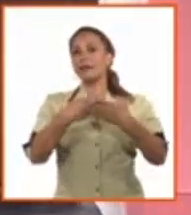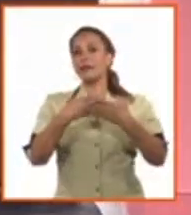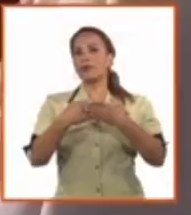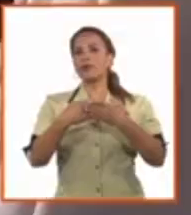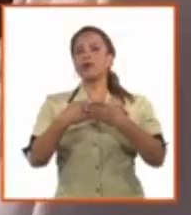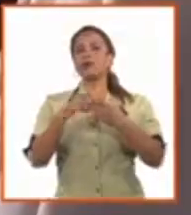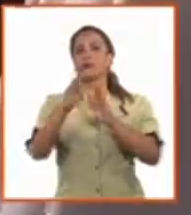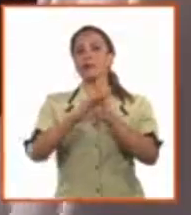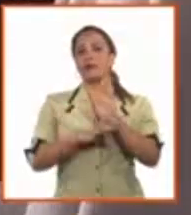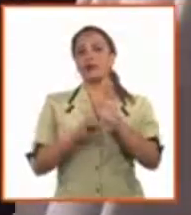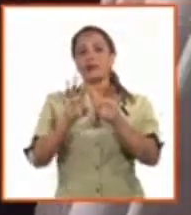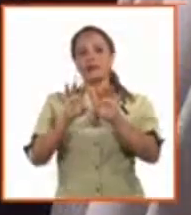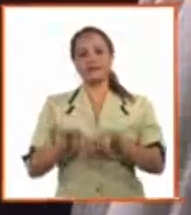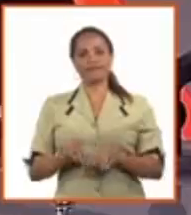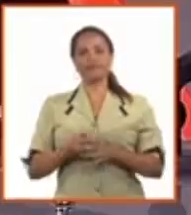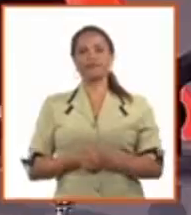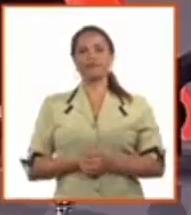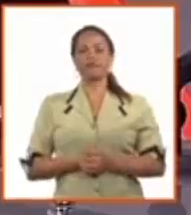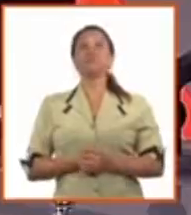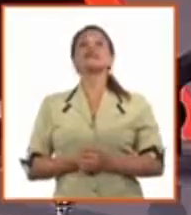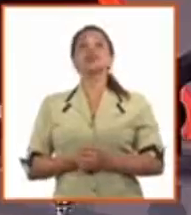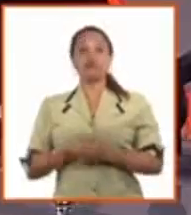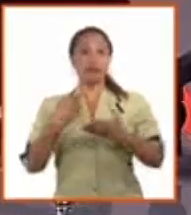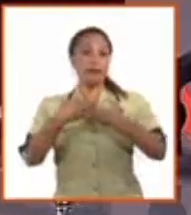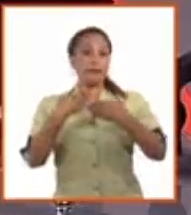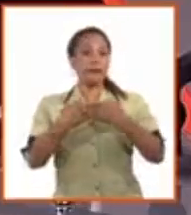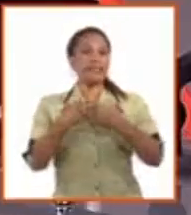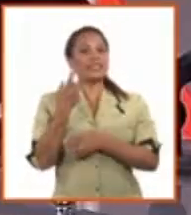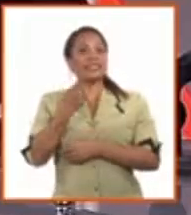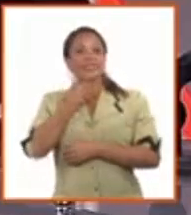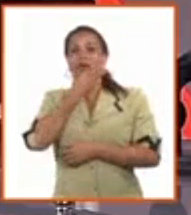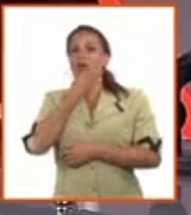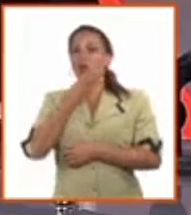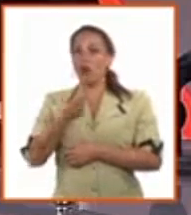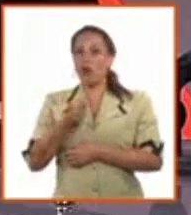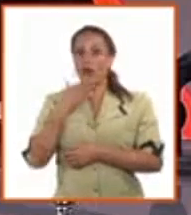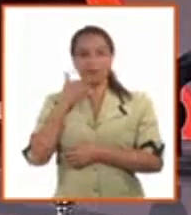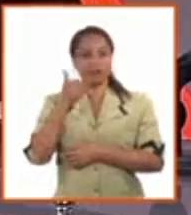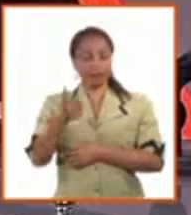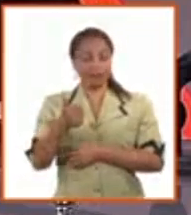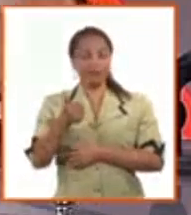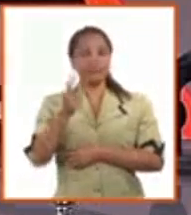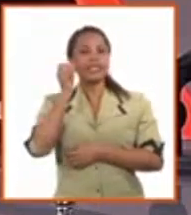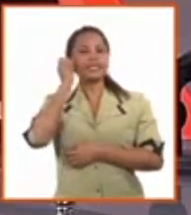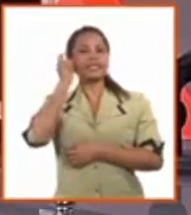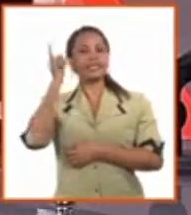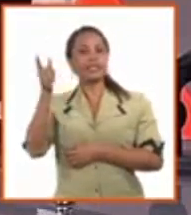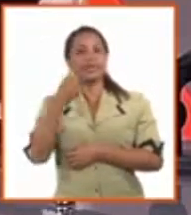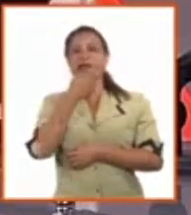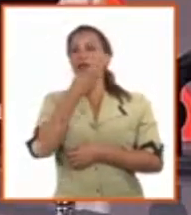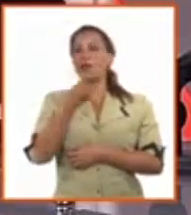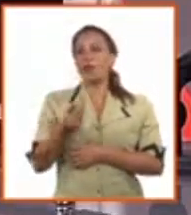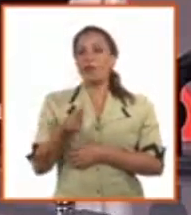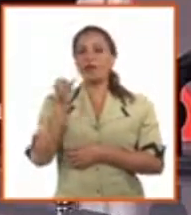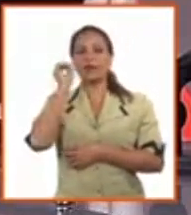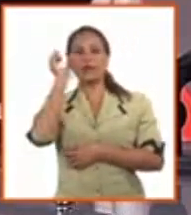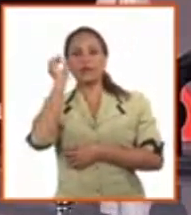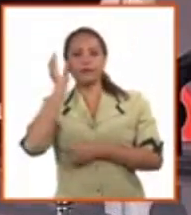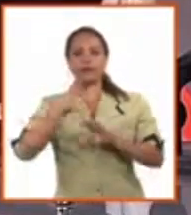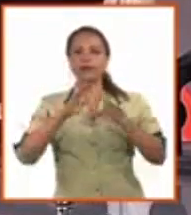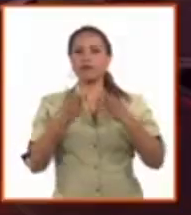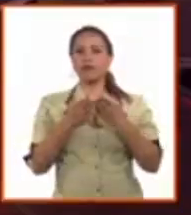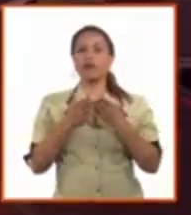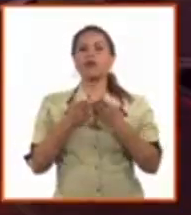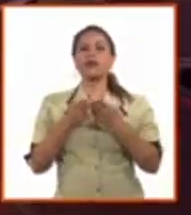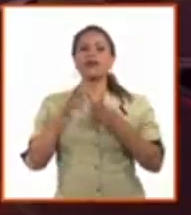industria de software de manera general una industria que necesita sobre todo el talento joven y necesita de esa de ese sentido de